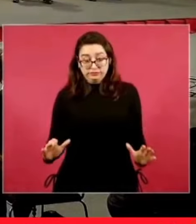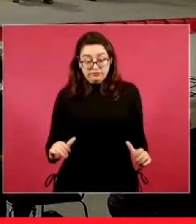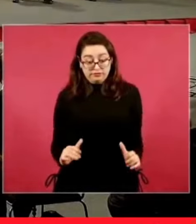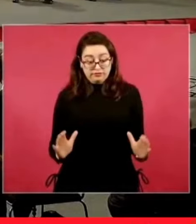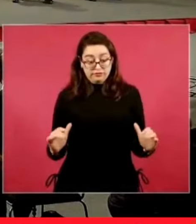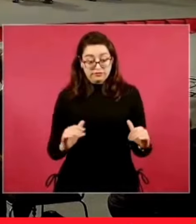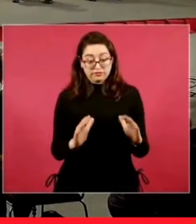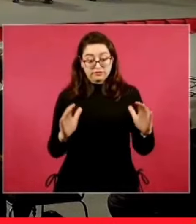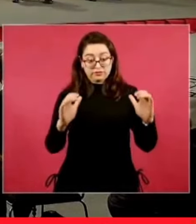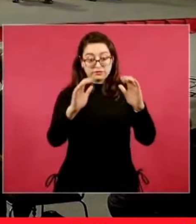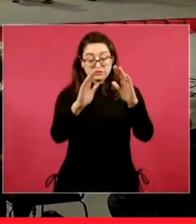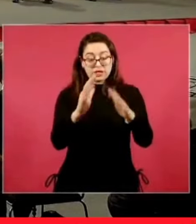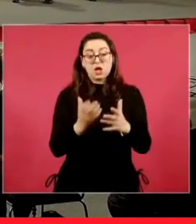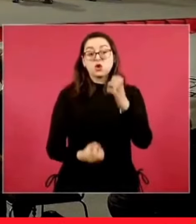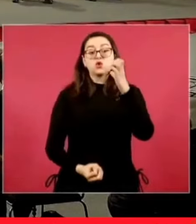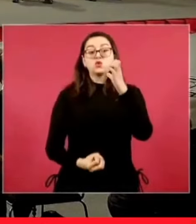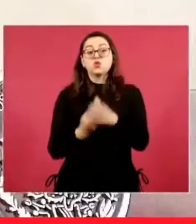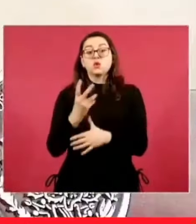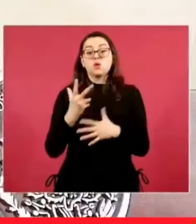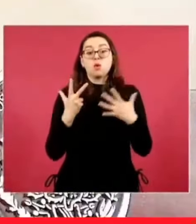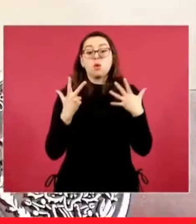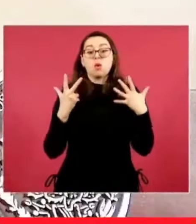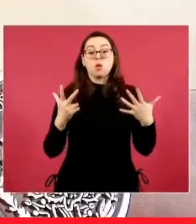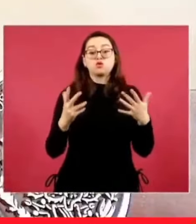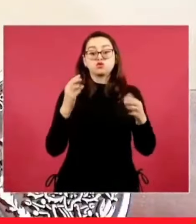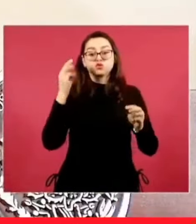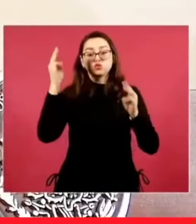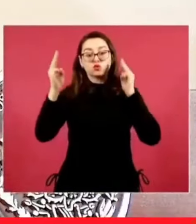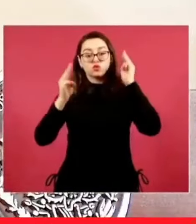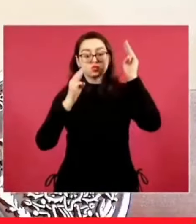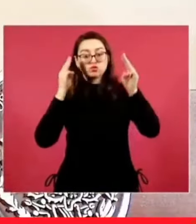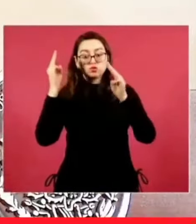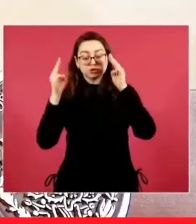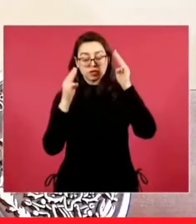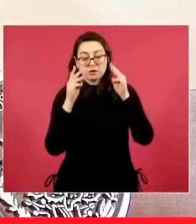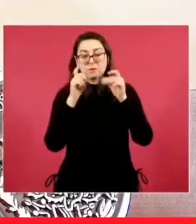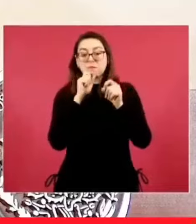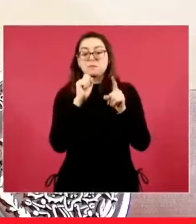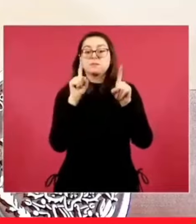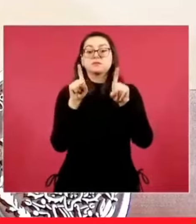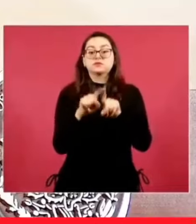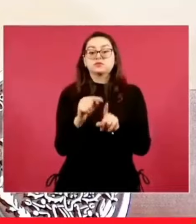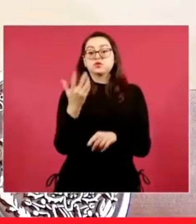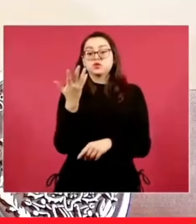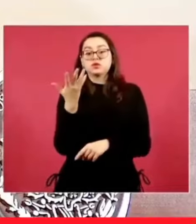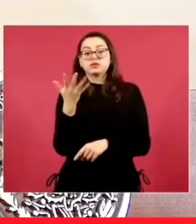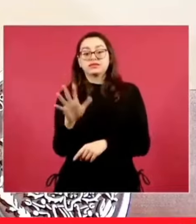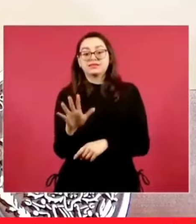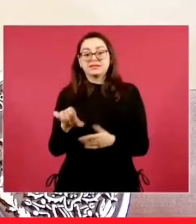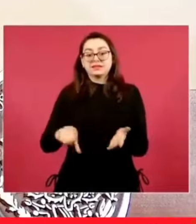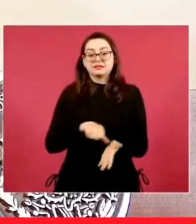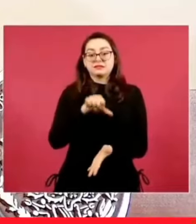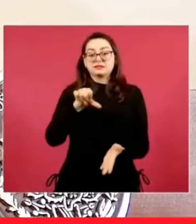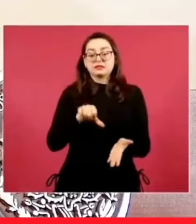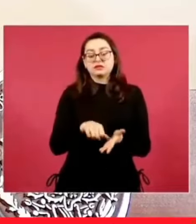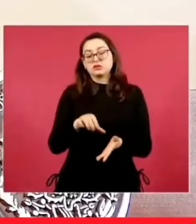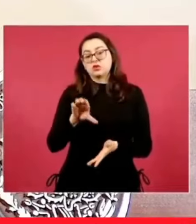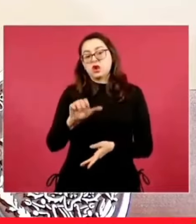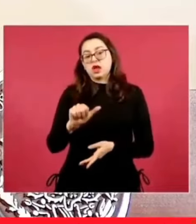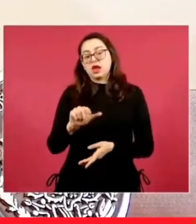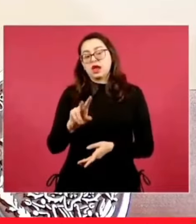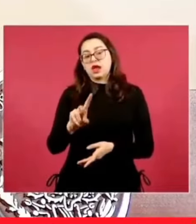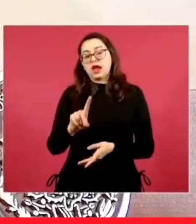Ateneo Peninsular, 10 centros de atención a visitantes y estamos trabajando fuertemente en